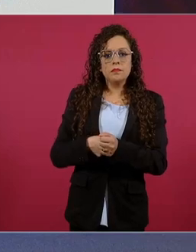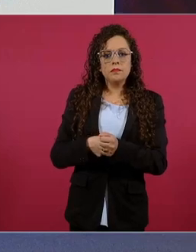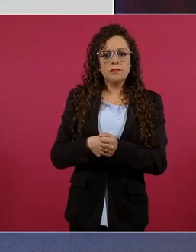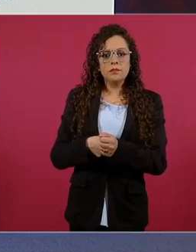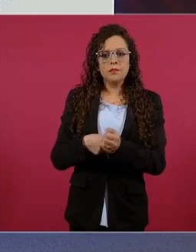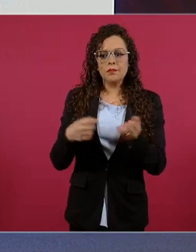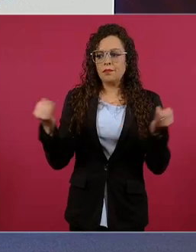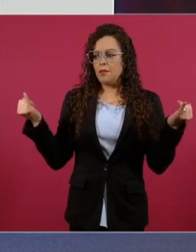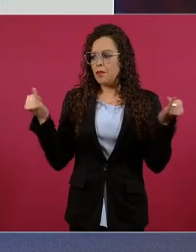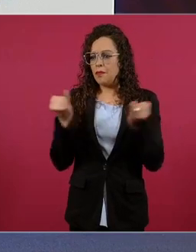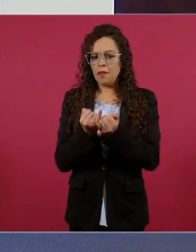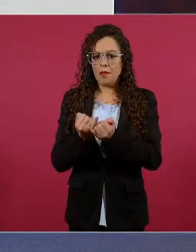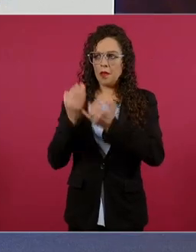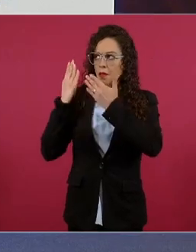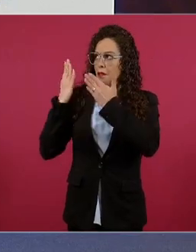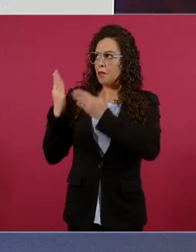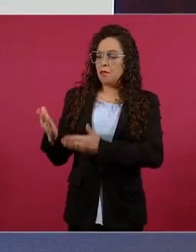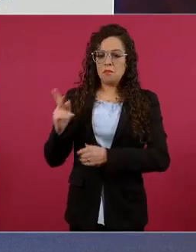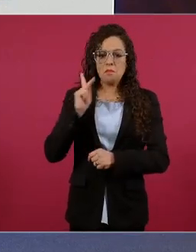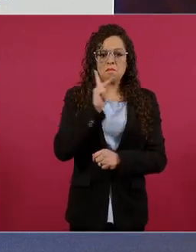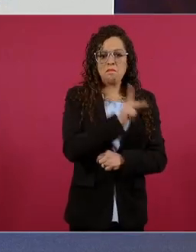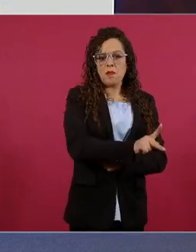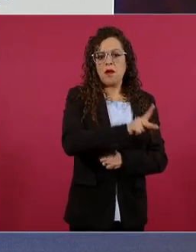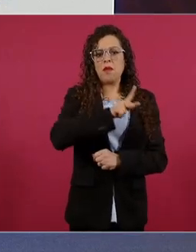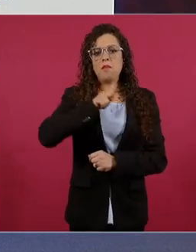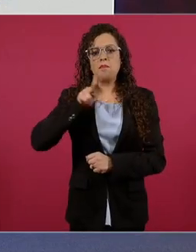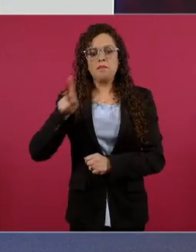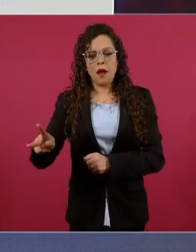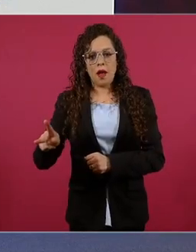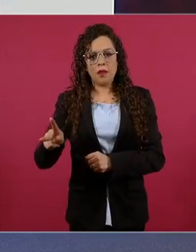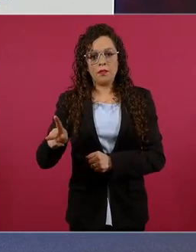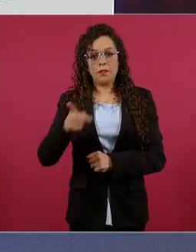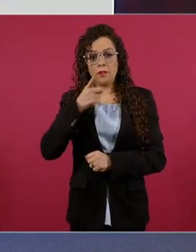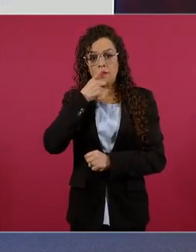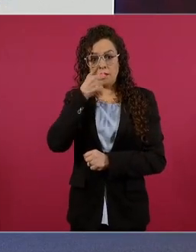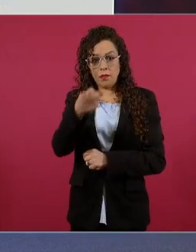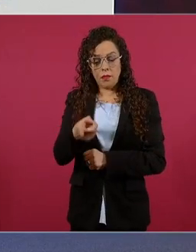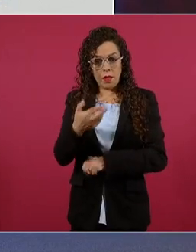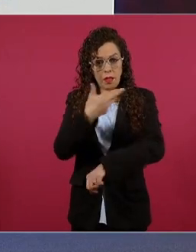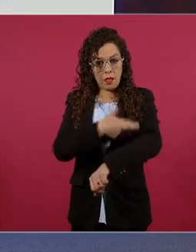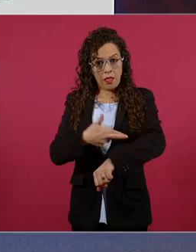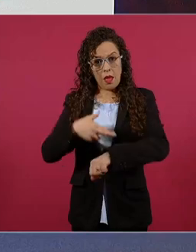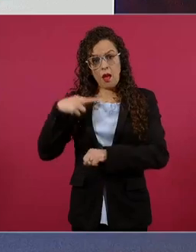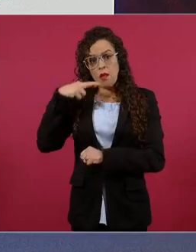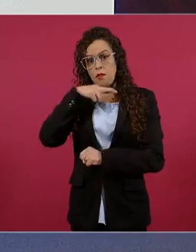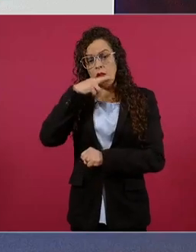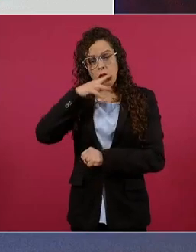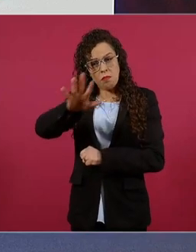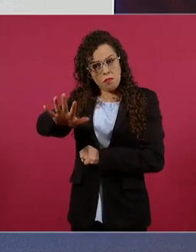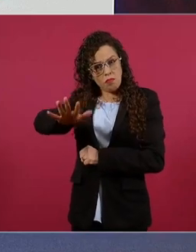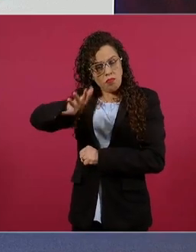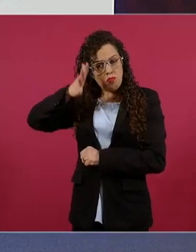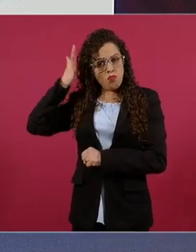¿Y dónde está la justicia rápida y expedita?